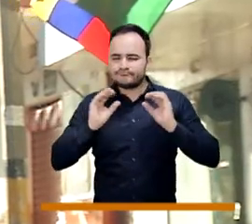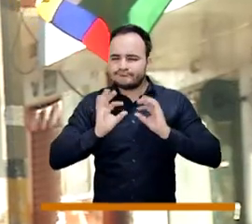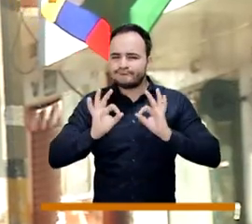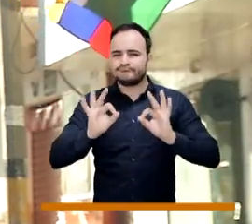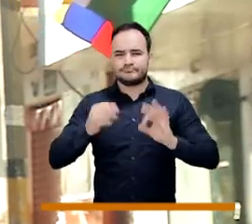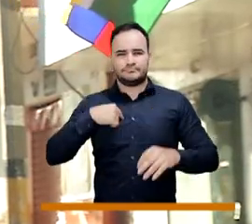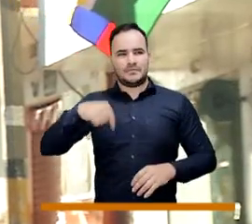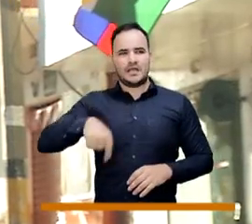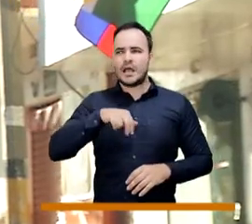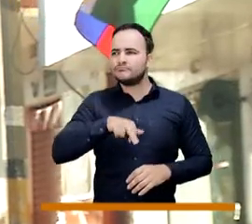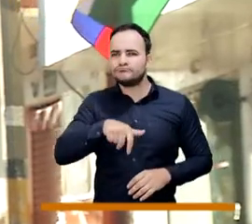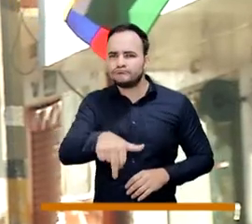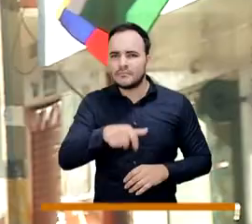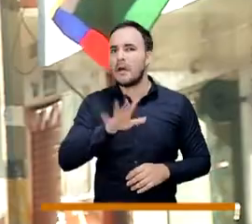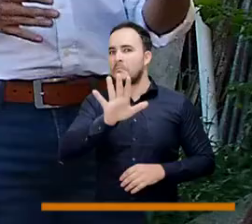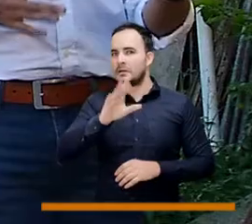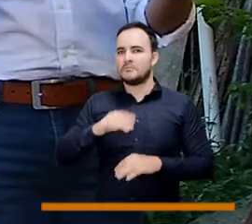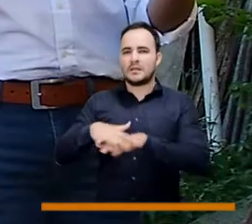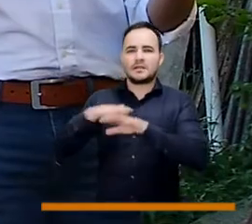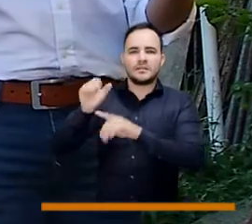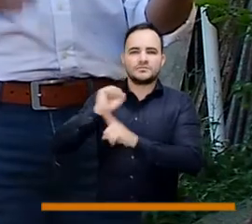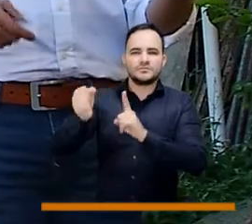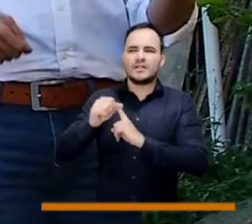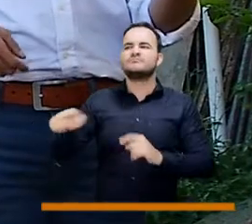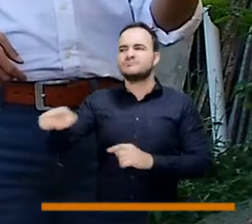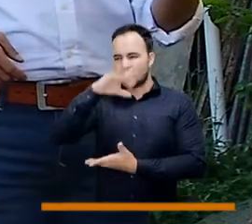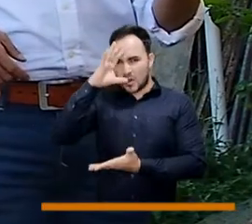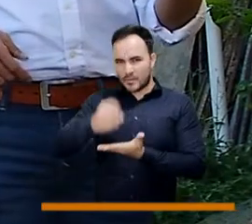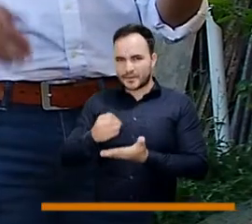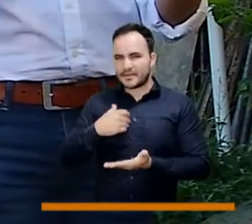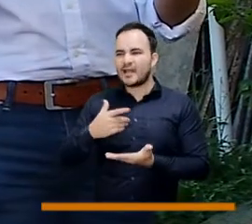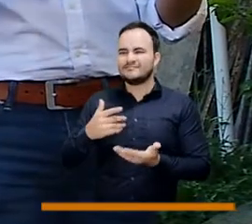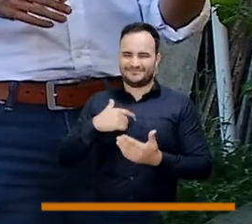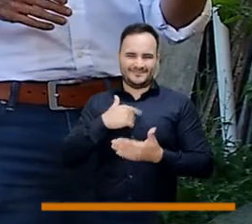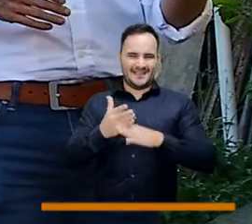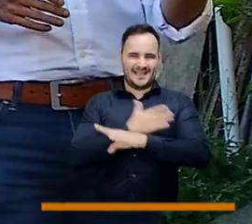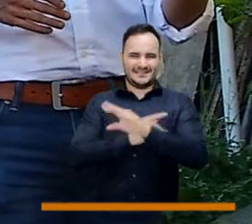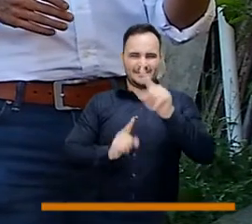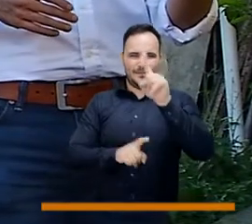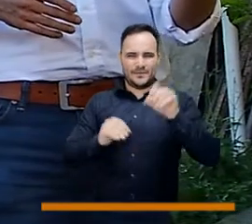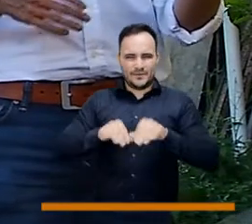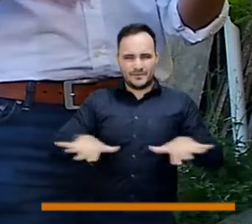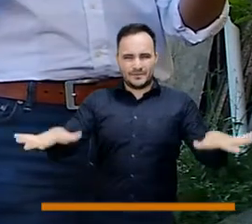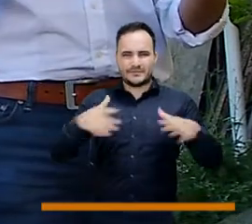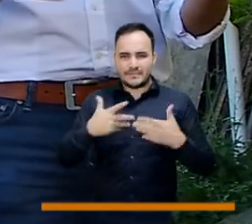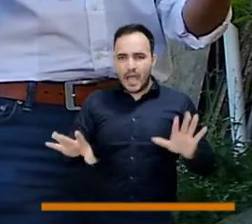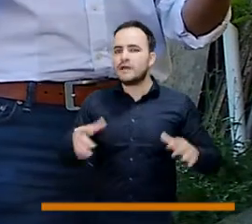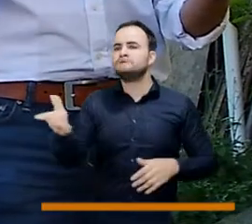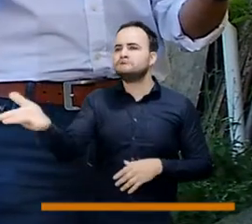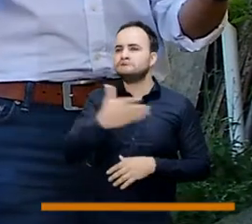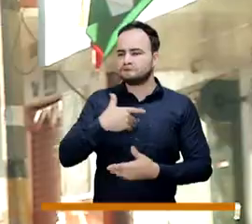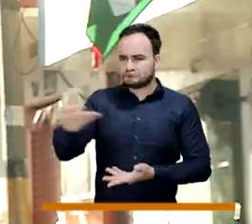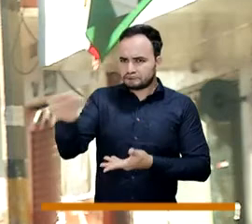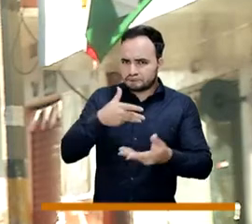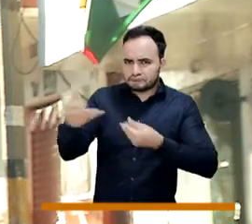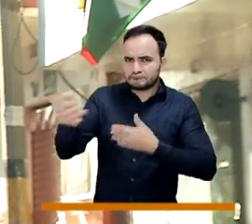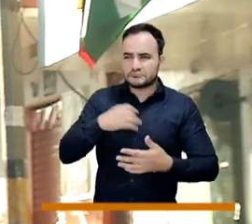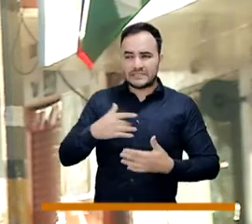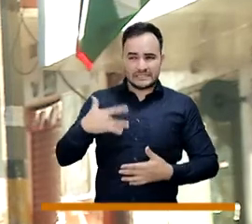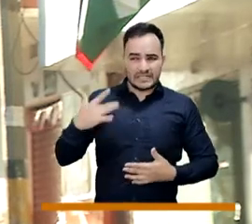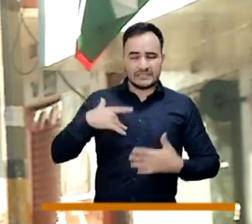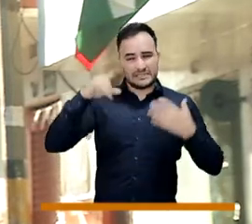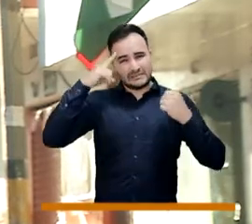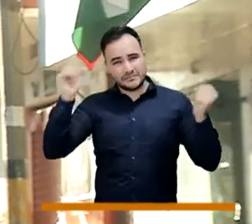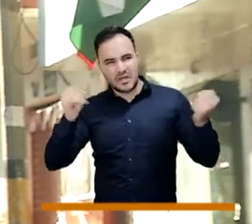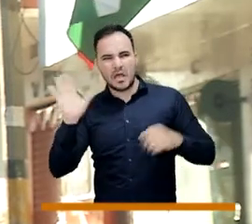Sebastián de Palmitas. Vamos a darle una mirada a las redes sociales. ¿Qué dicen los televidentes de nuestra pregunta del día? ¿Qué tanto les parece